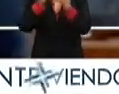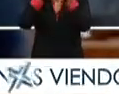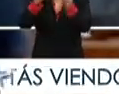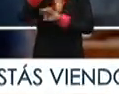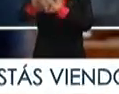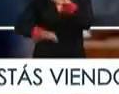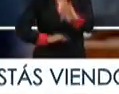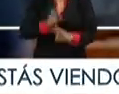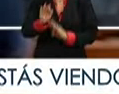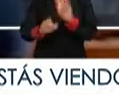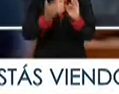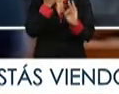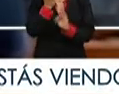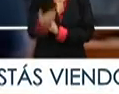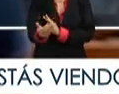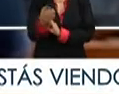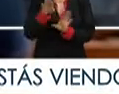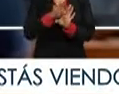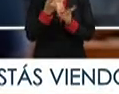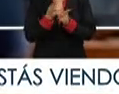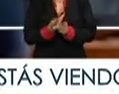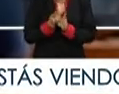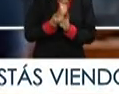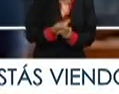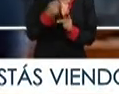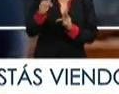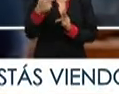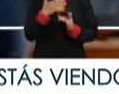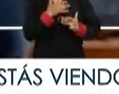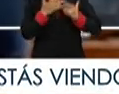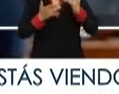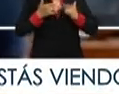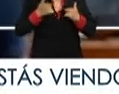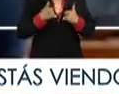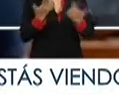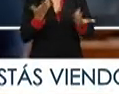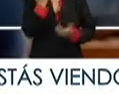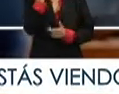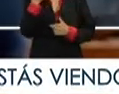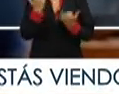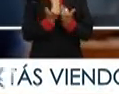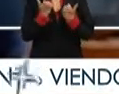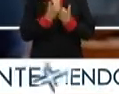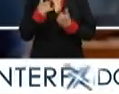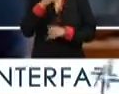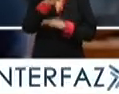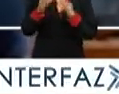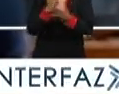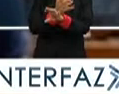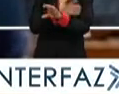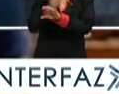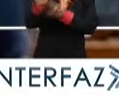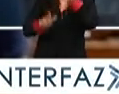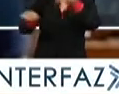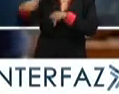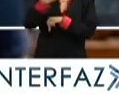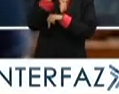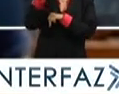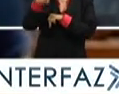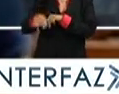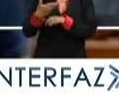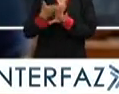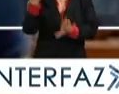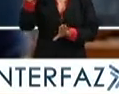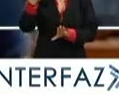atendieron con mucha paciencia, me sentí como en mi escuela. Todos los compañeros normalistas de la escuela pues